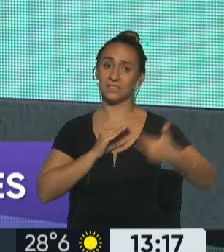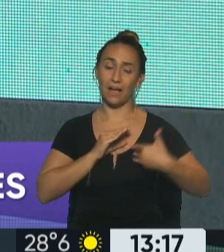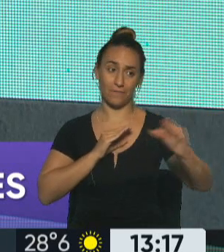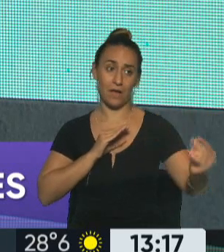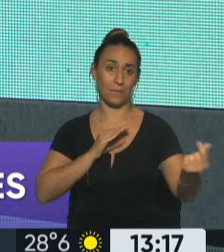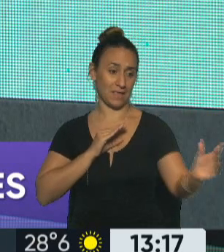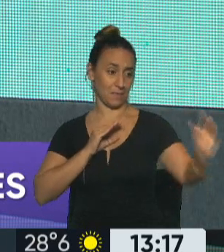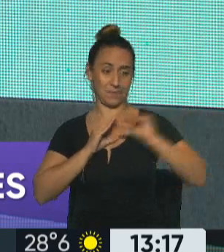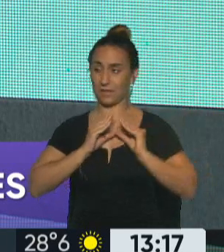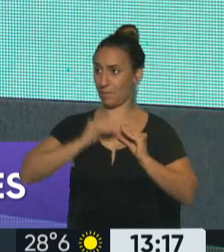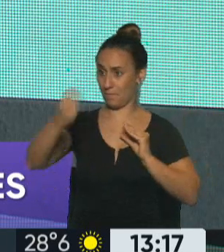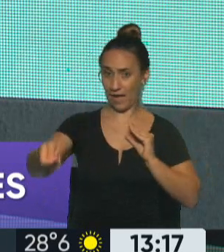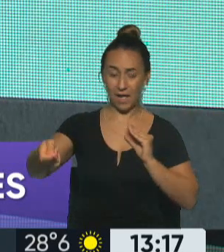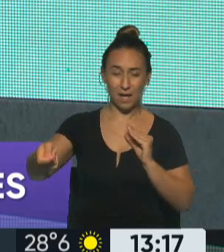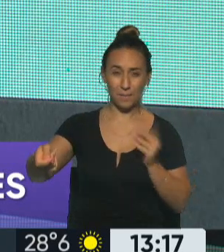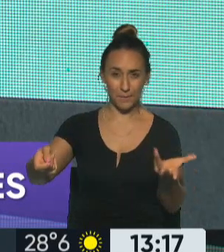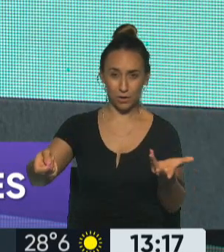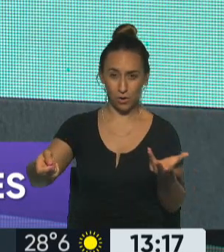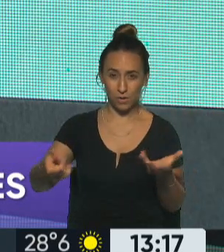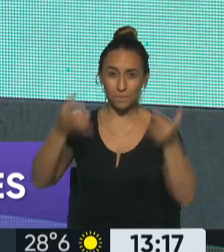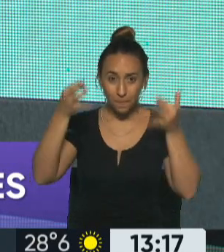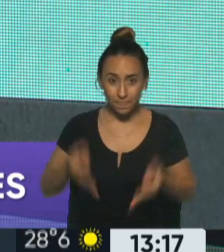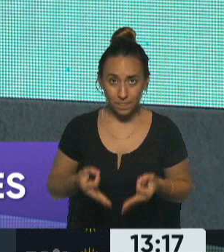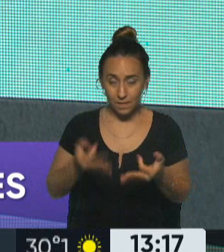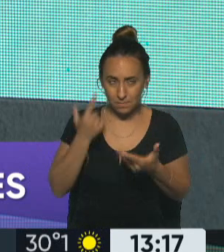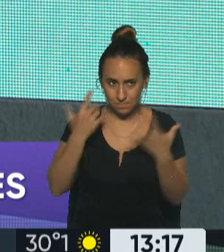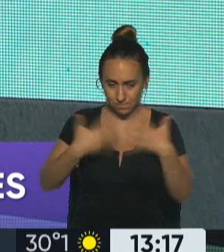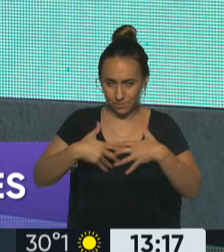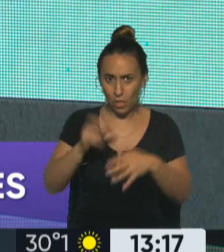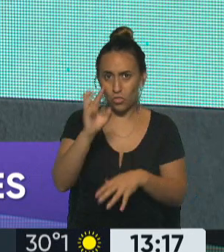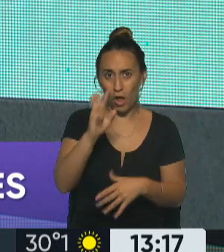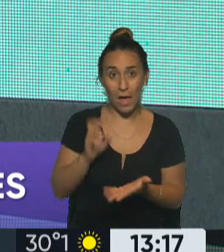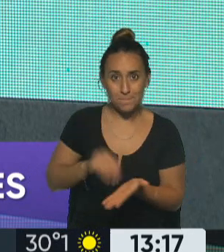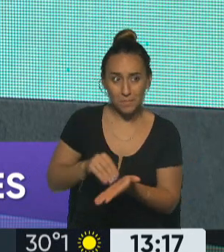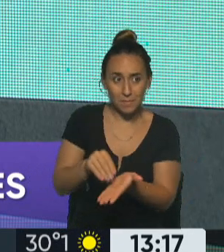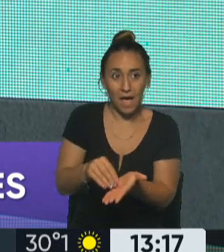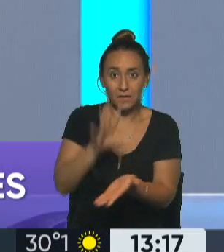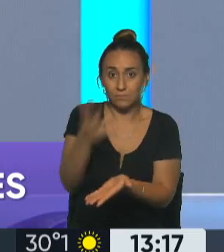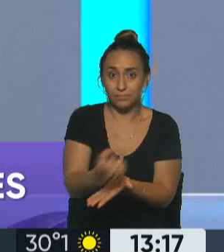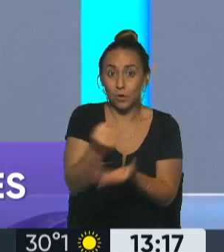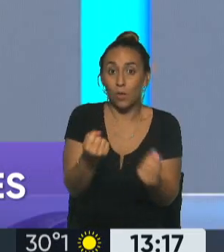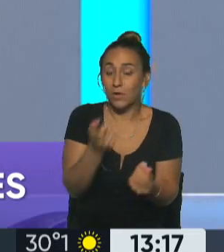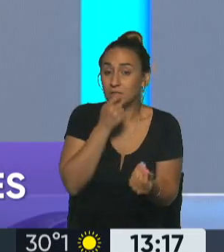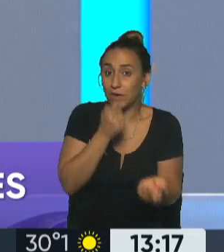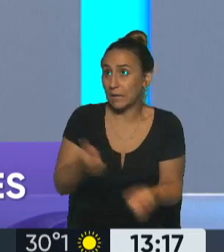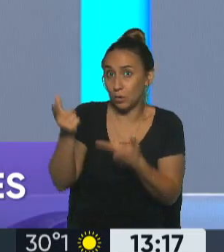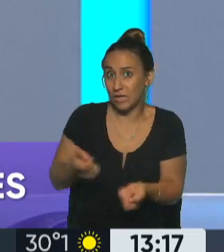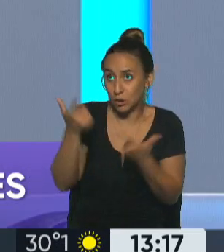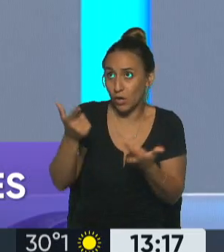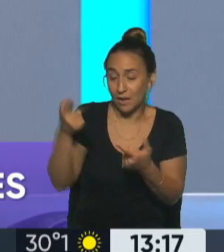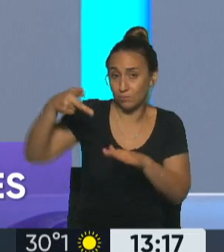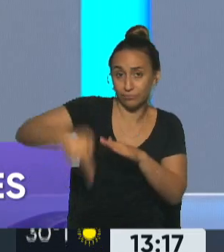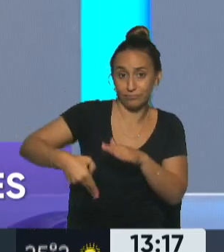la deuda con el fondo cómo es posible conseguir dólares Si no es a través de las exportaciones no exportaciones O